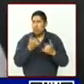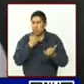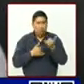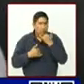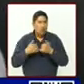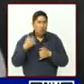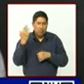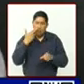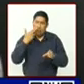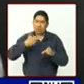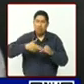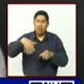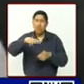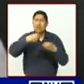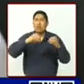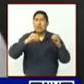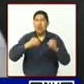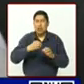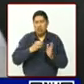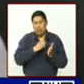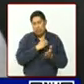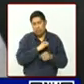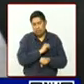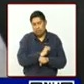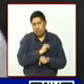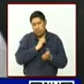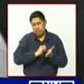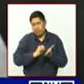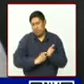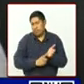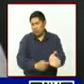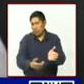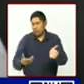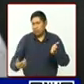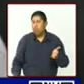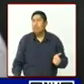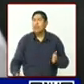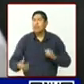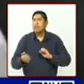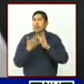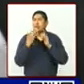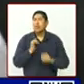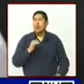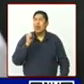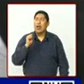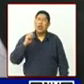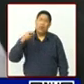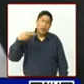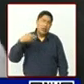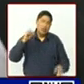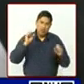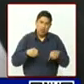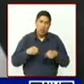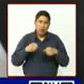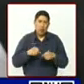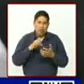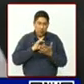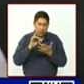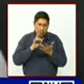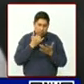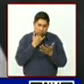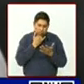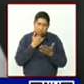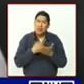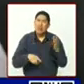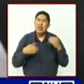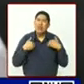la estación de servicio bajo lo que es una notaría pública en presencia también de Yacimientos y la NH para que se pueda contabilizar los